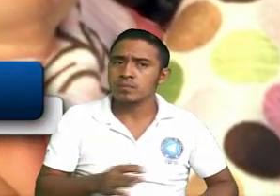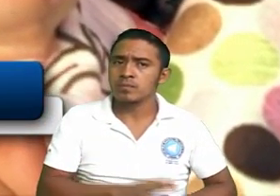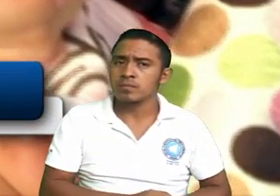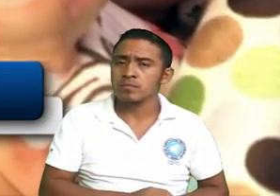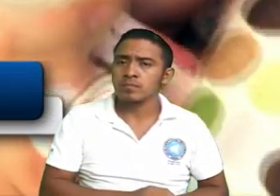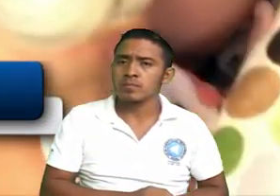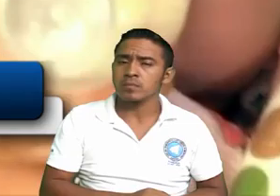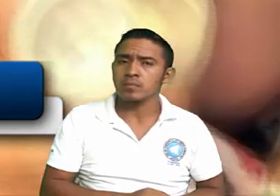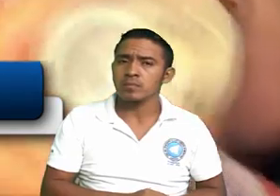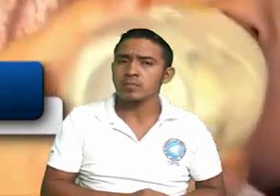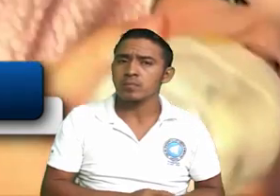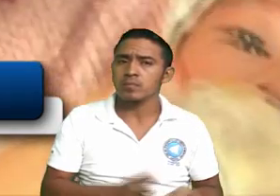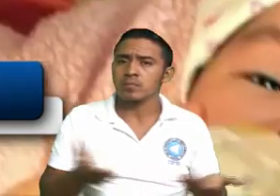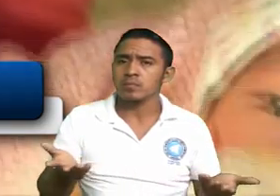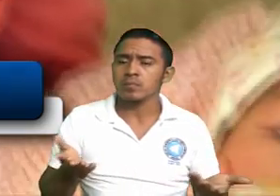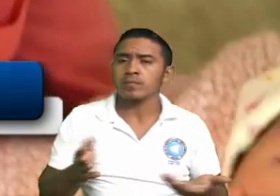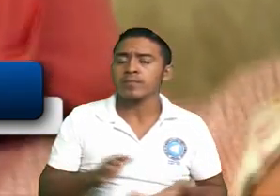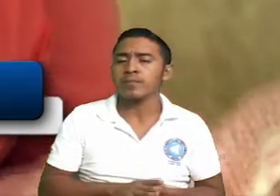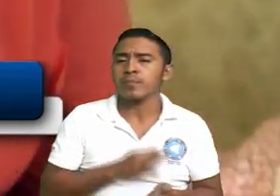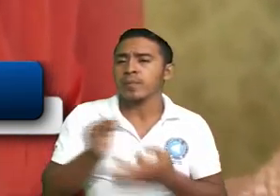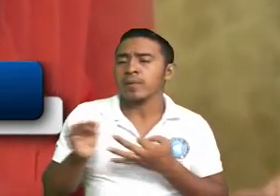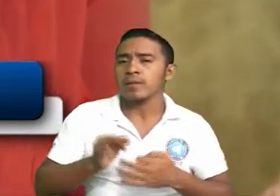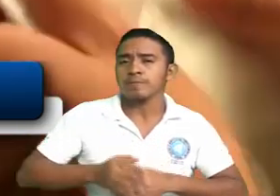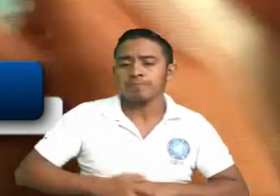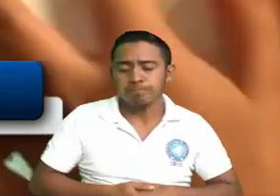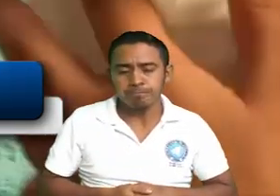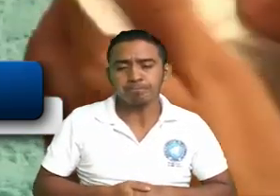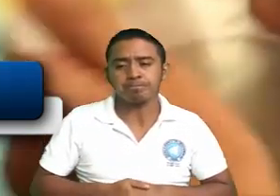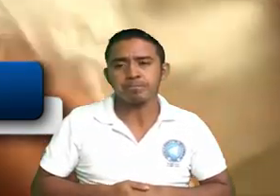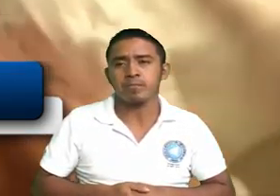es. ¿Es recomendable darle puchitos de agua,